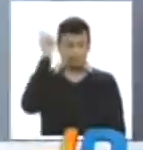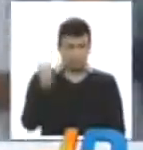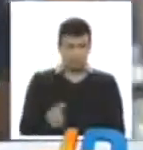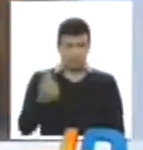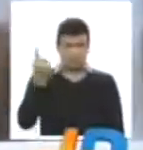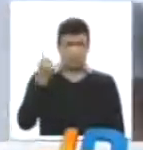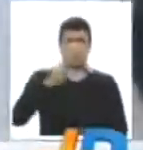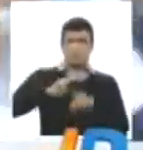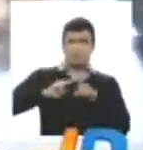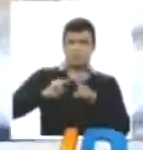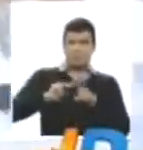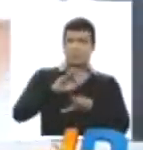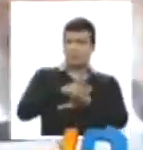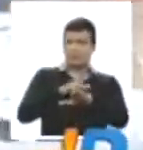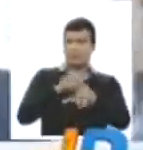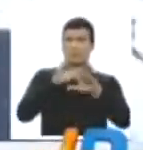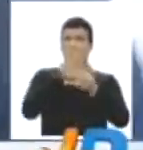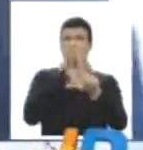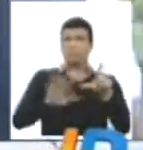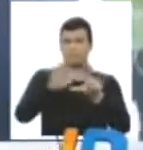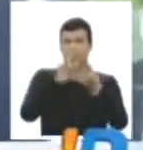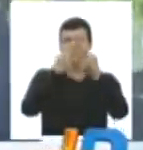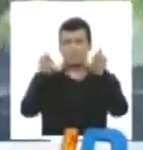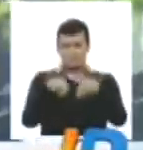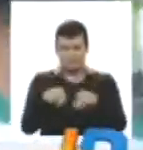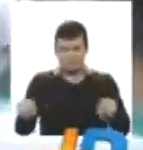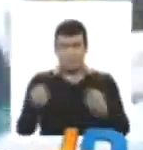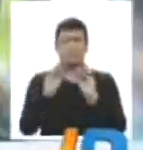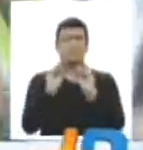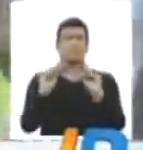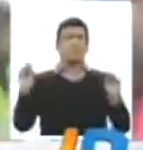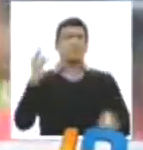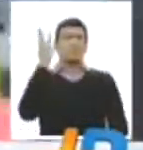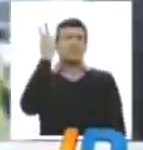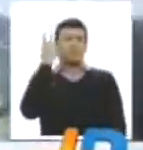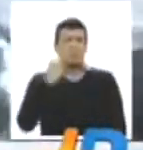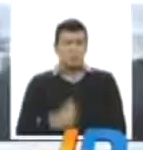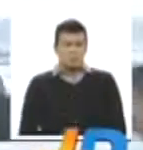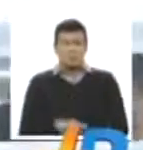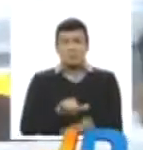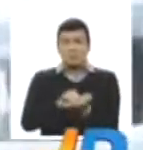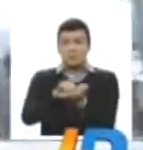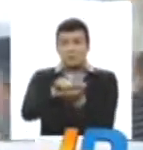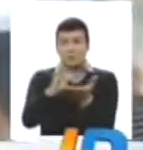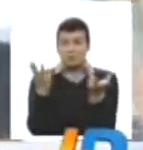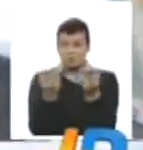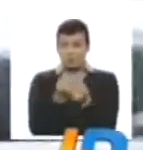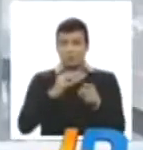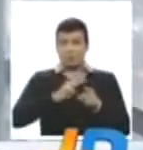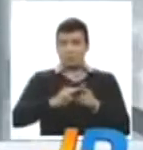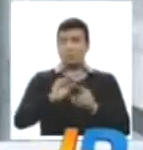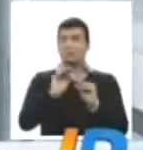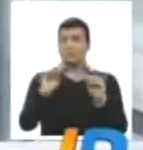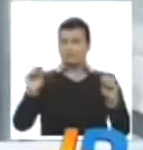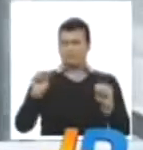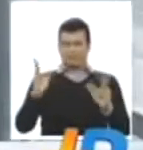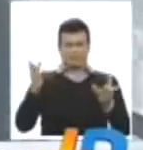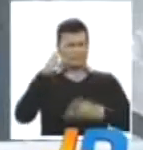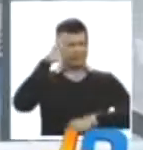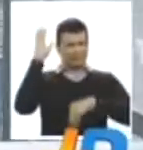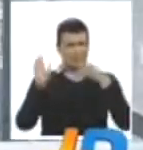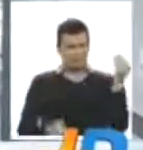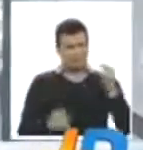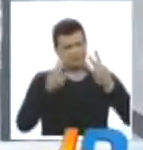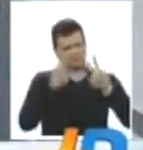transporte masivo que publicó el video, es una situación que ocurre a diario. Ante esto, Metro Cali rechazó el hecho y manifestaron que